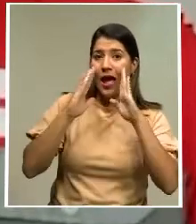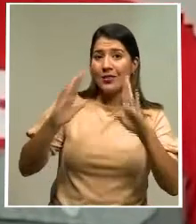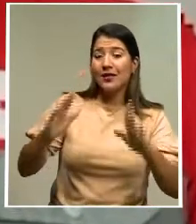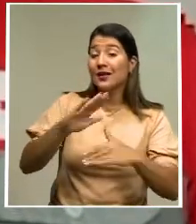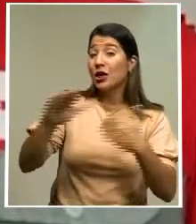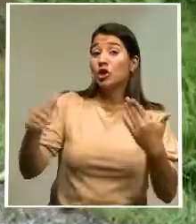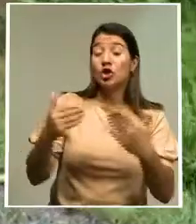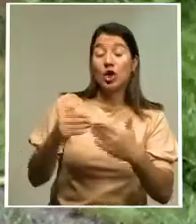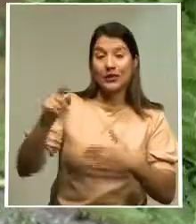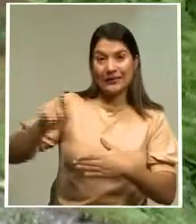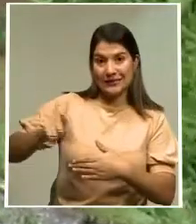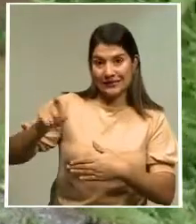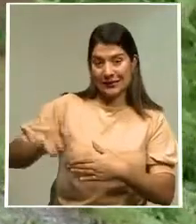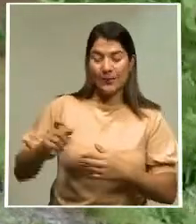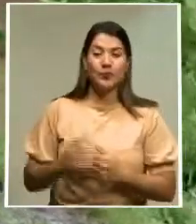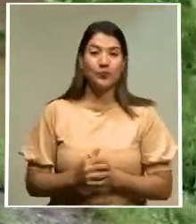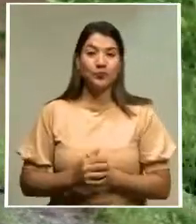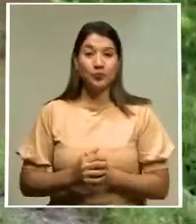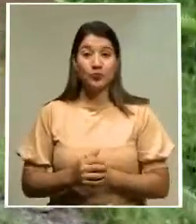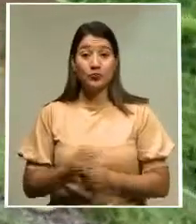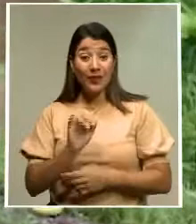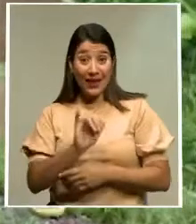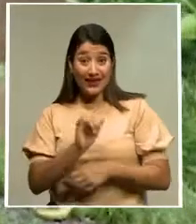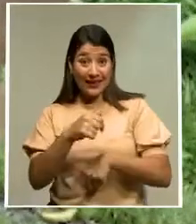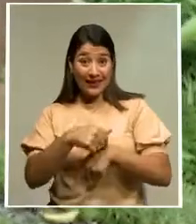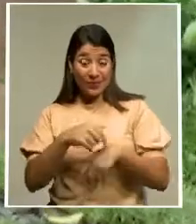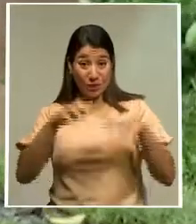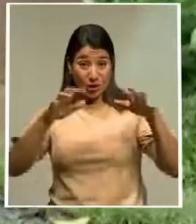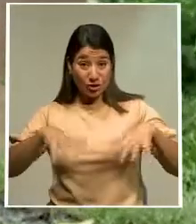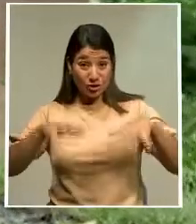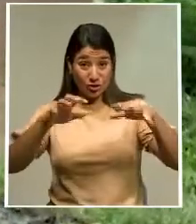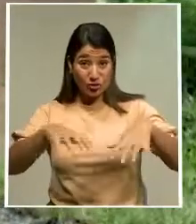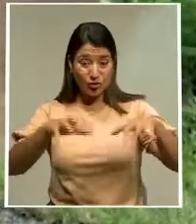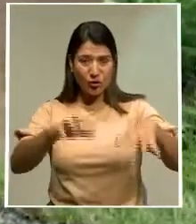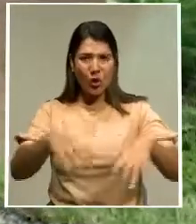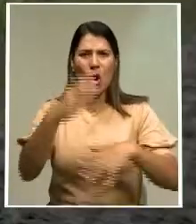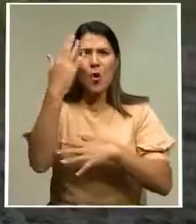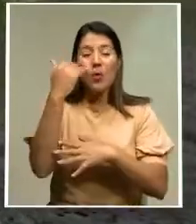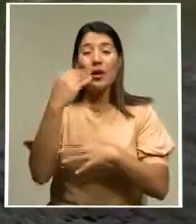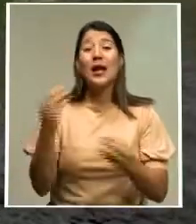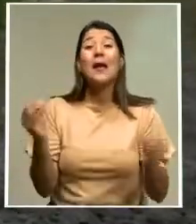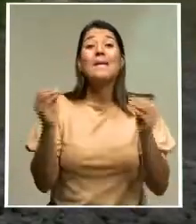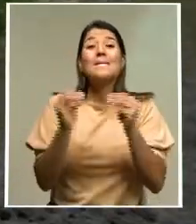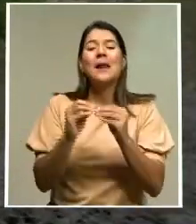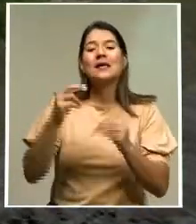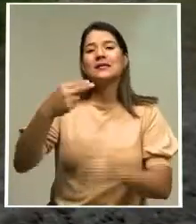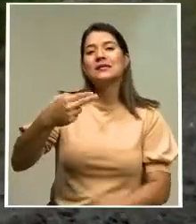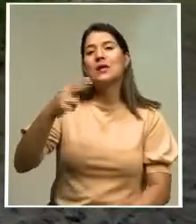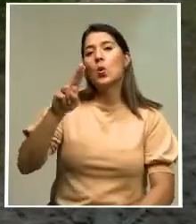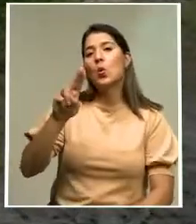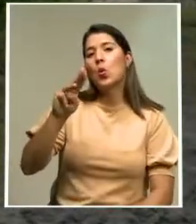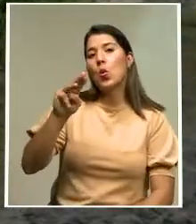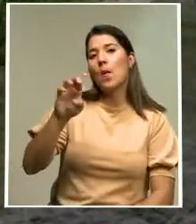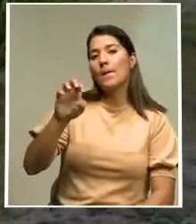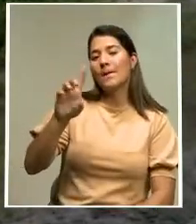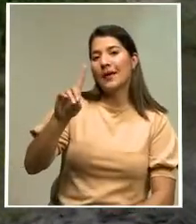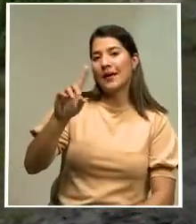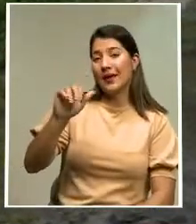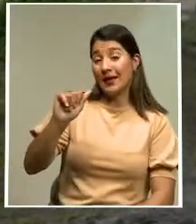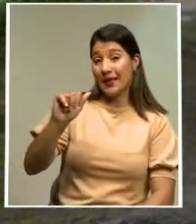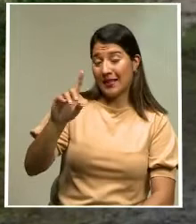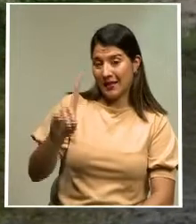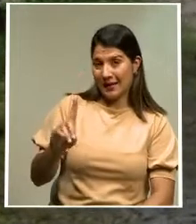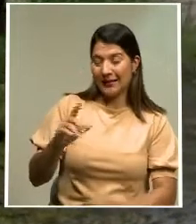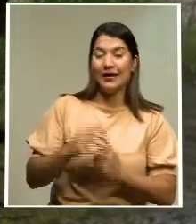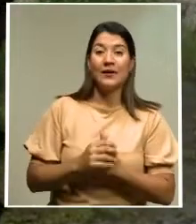necesidades requeridas. Estas condiciones de temporal se deben a un alto grado de humedad y la cercanía de la zona de convergencia